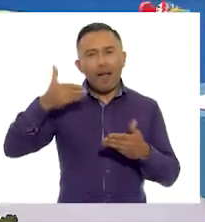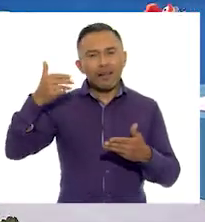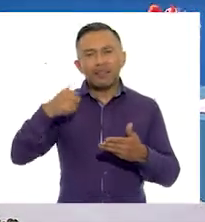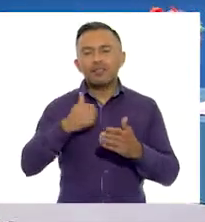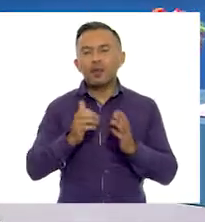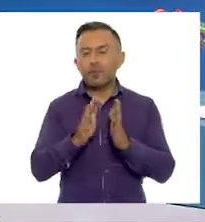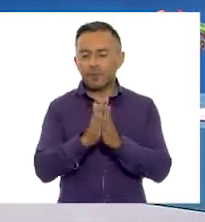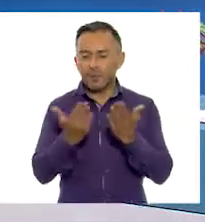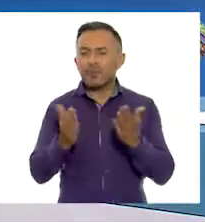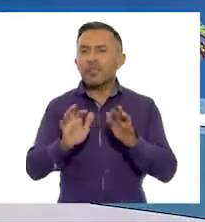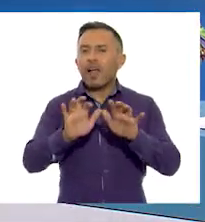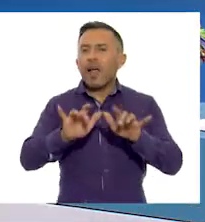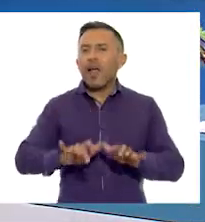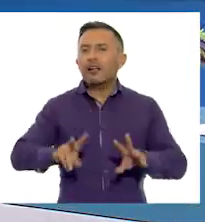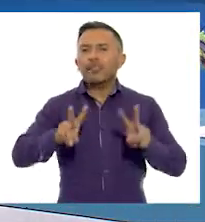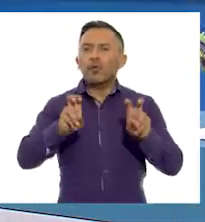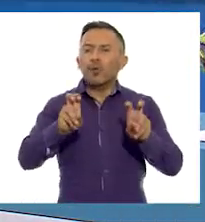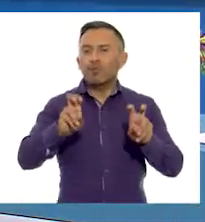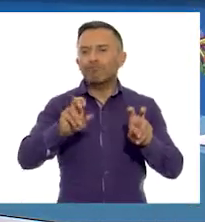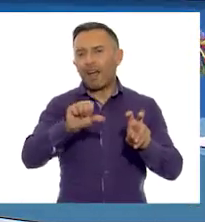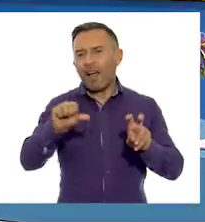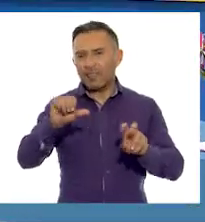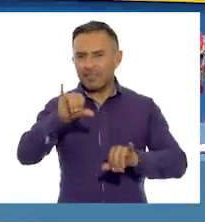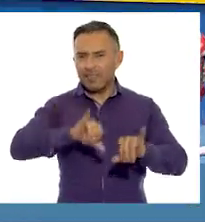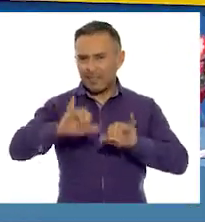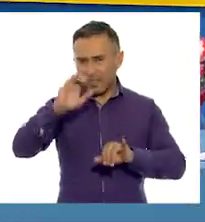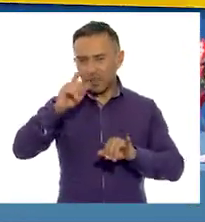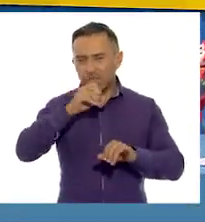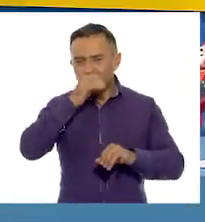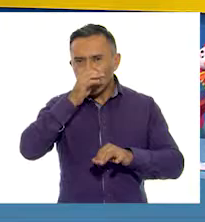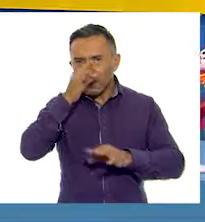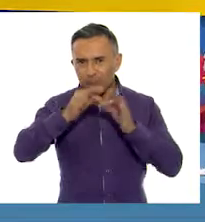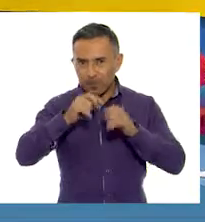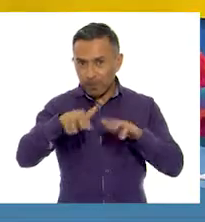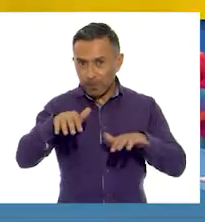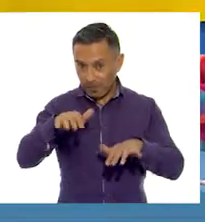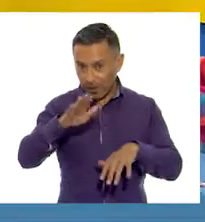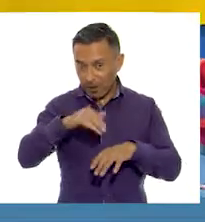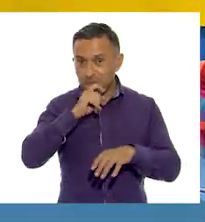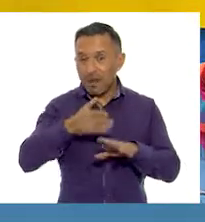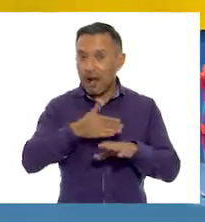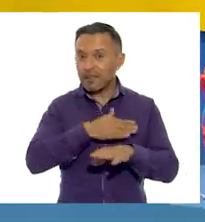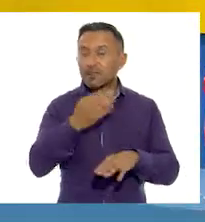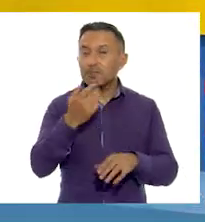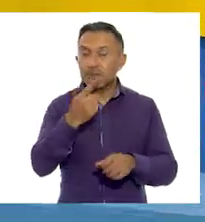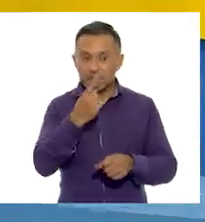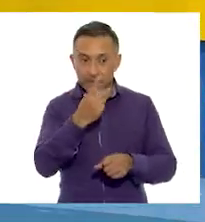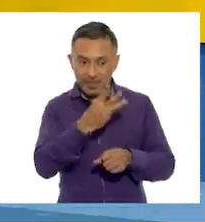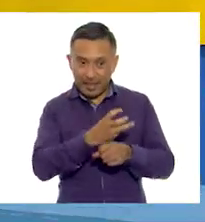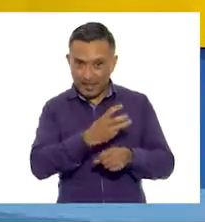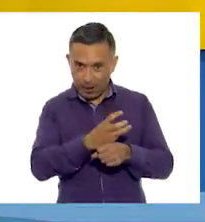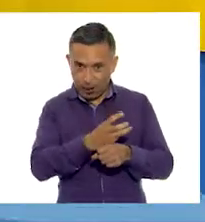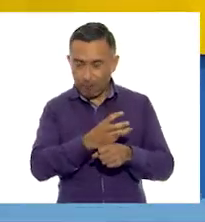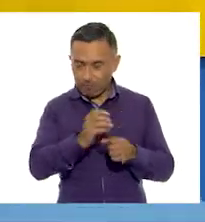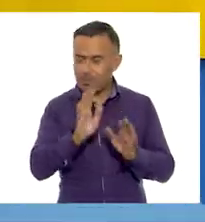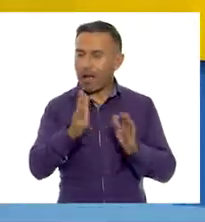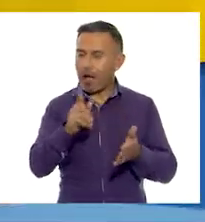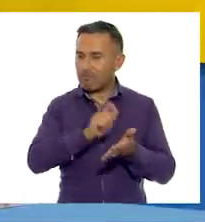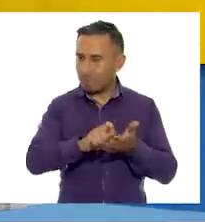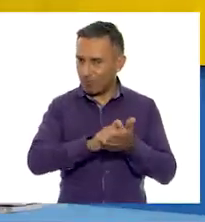de divulgación científica. Como les mencioné, ya en 3º de primero escribieron uno, y no solo eso, sino